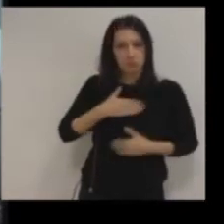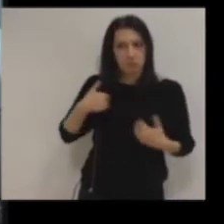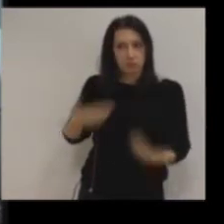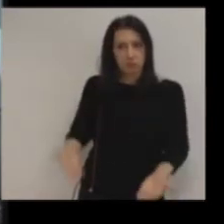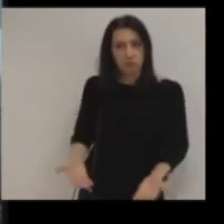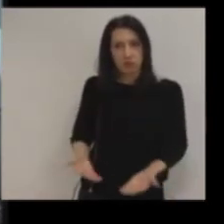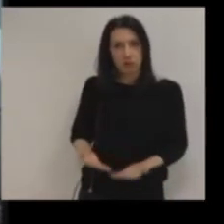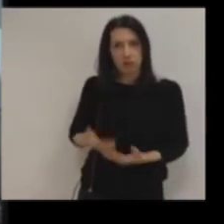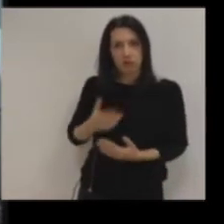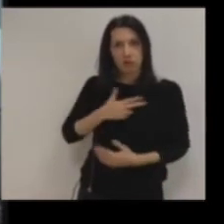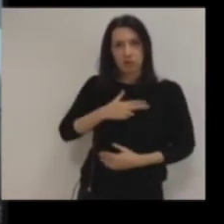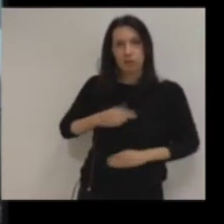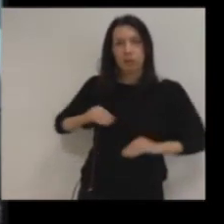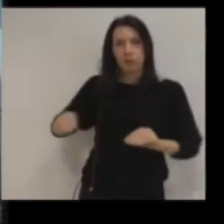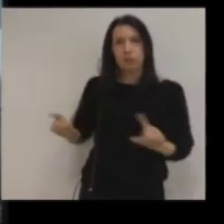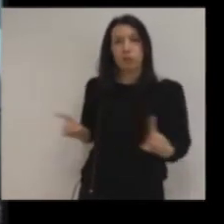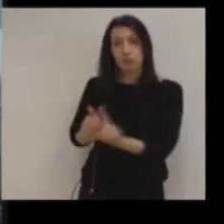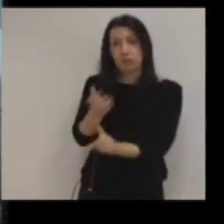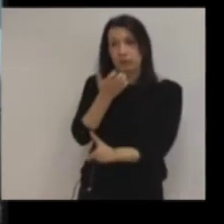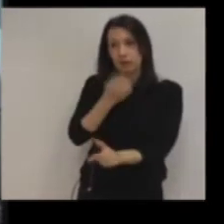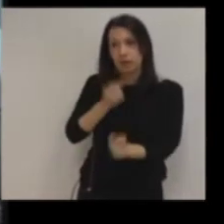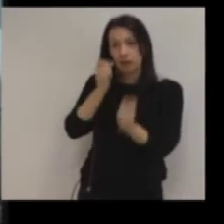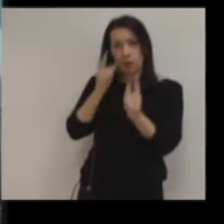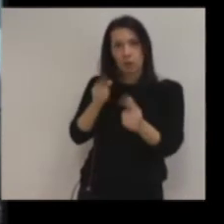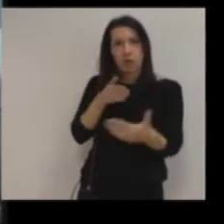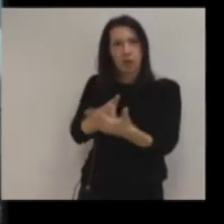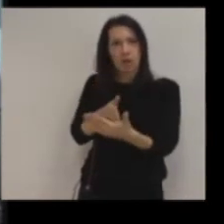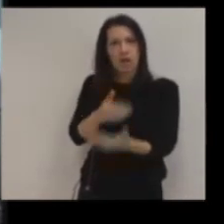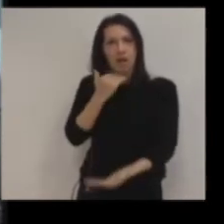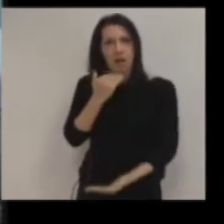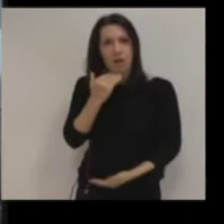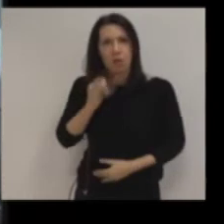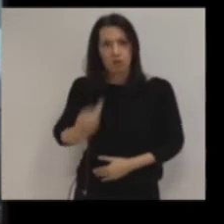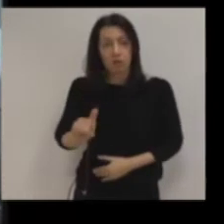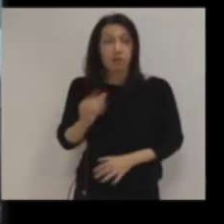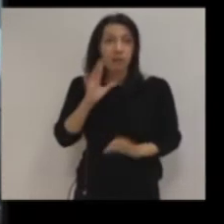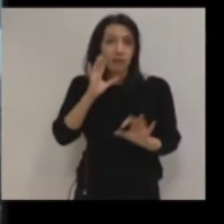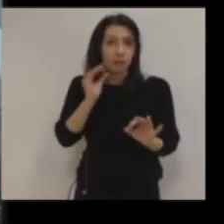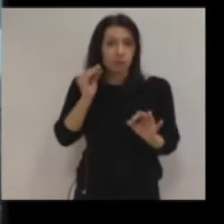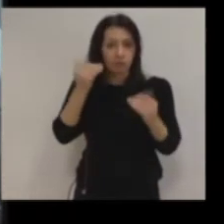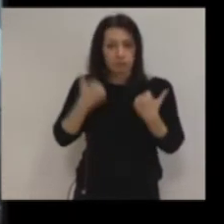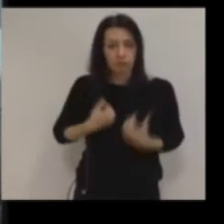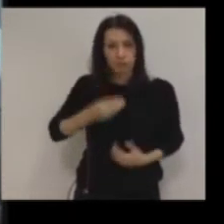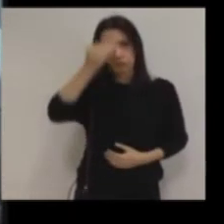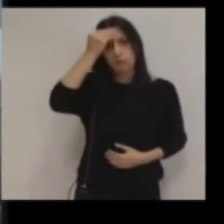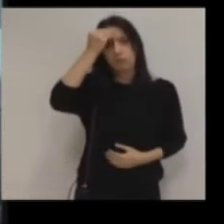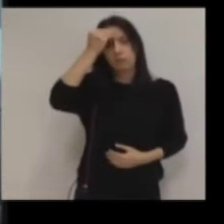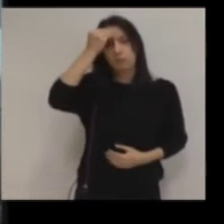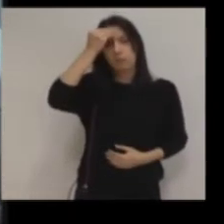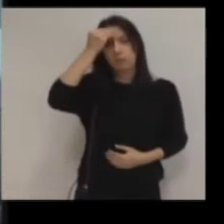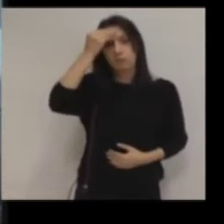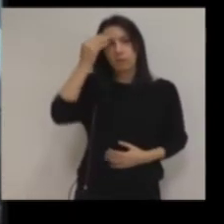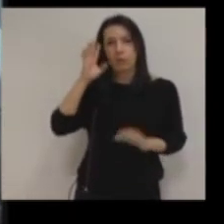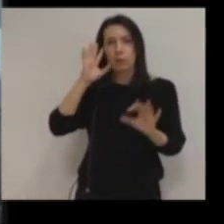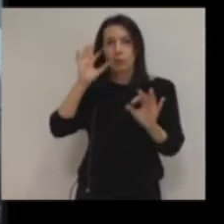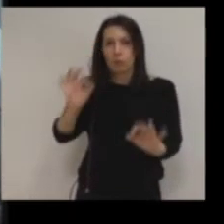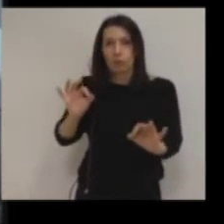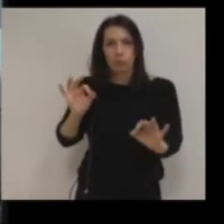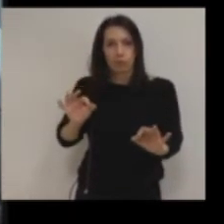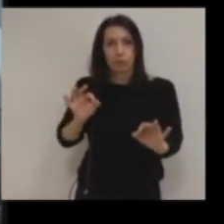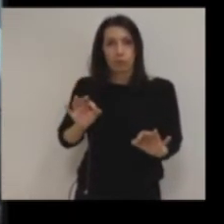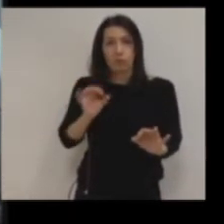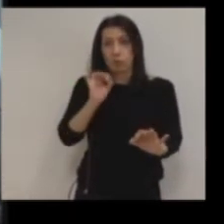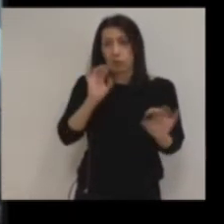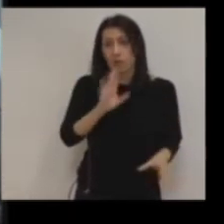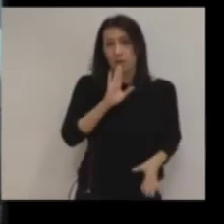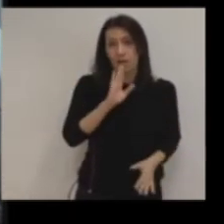tú adviertes que puede haber un obstáculo, yo creo que es absolutamente lógico, como